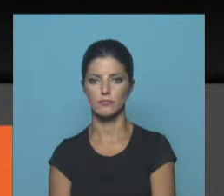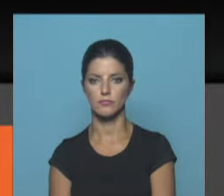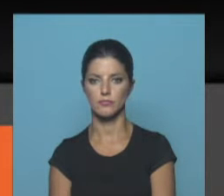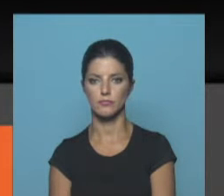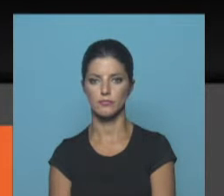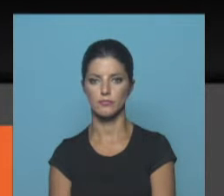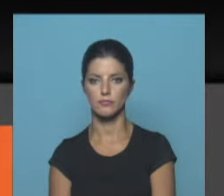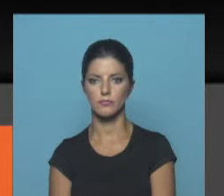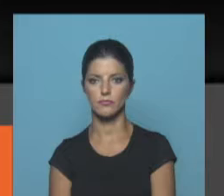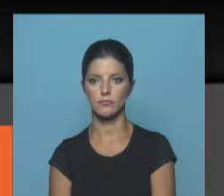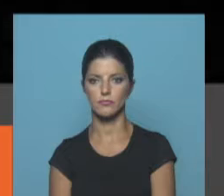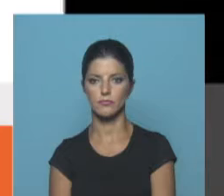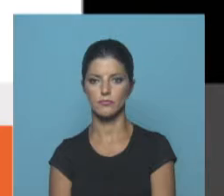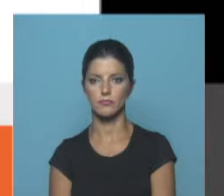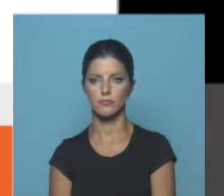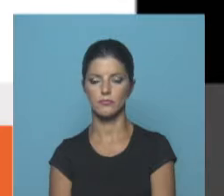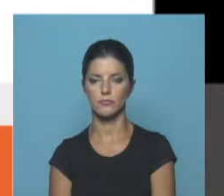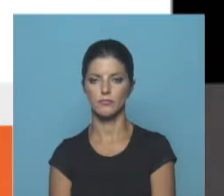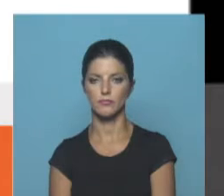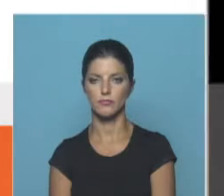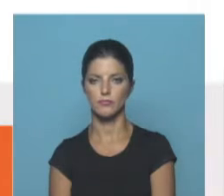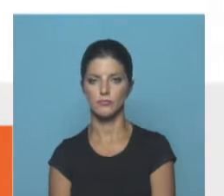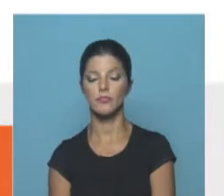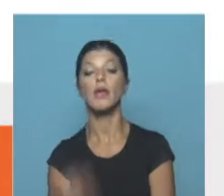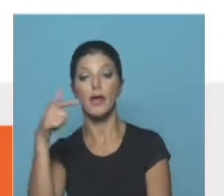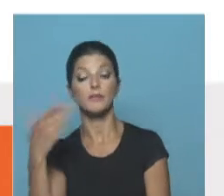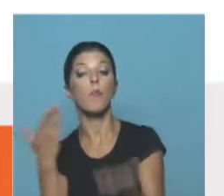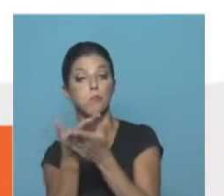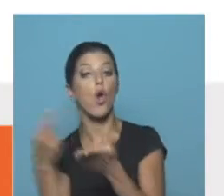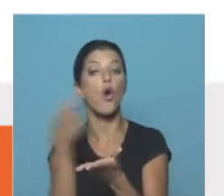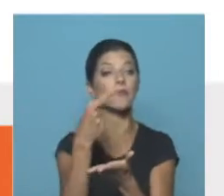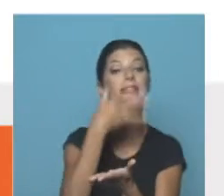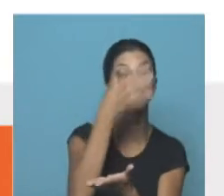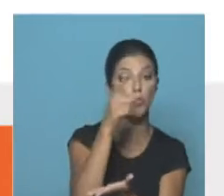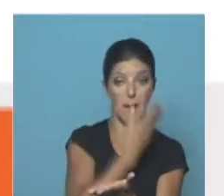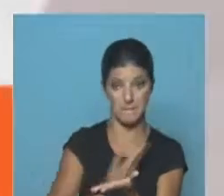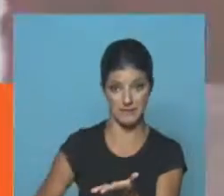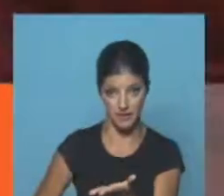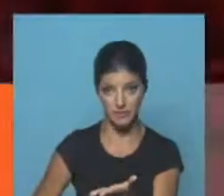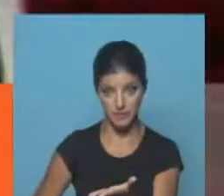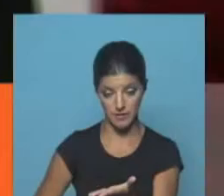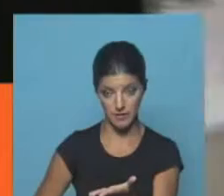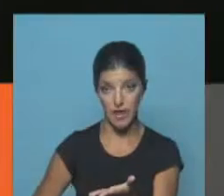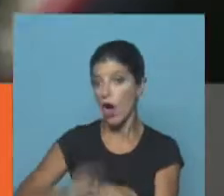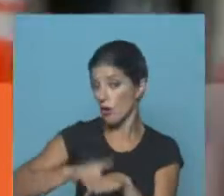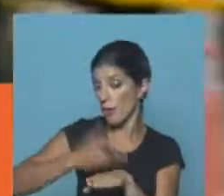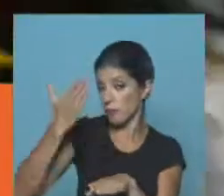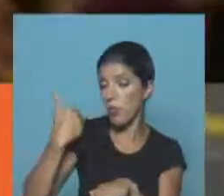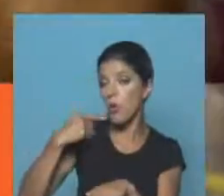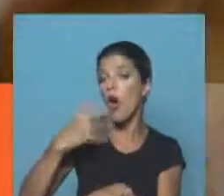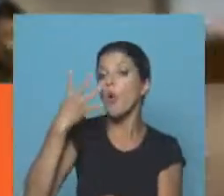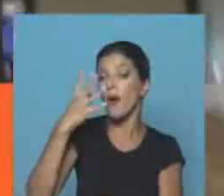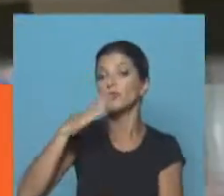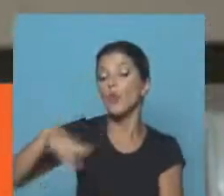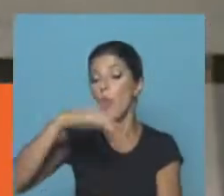they're Muslim or from a certain country. A la demanda contra la nueva normativa de Trump ya se sumaron en las últimas horas otros 4